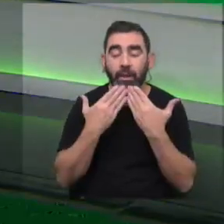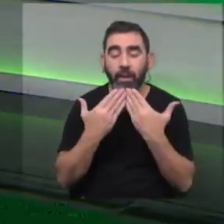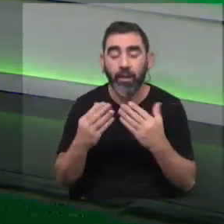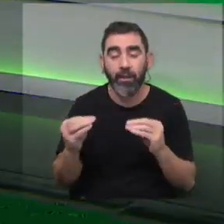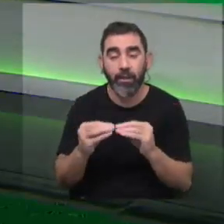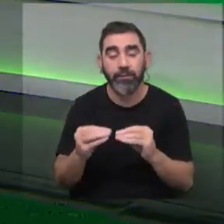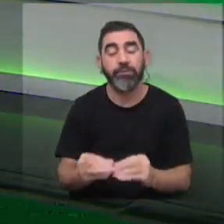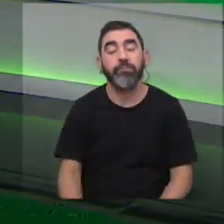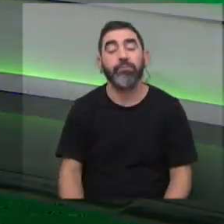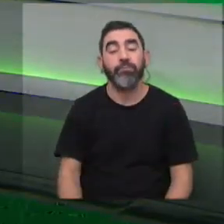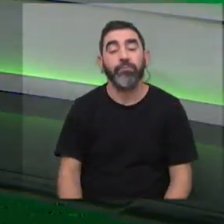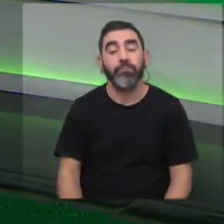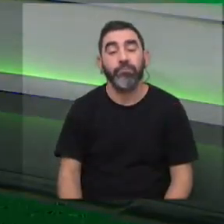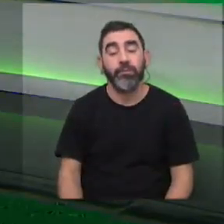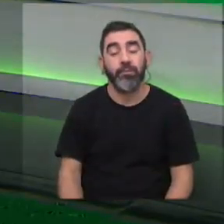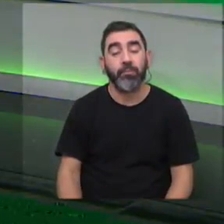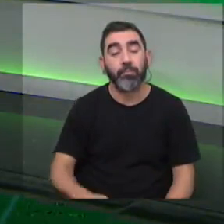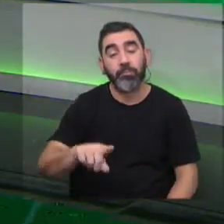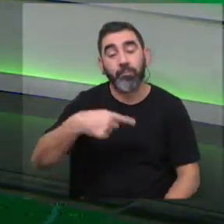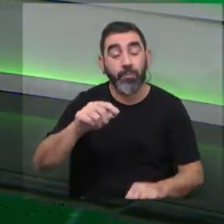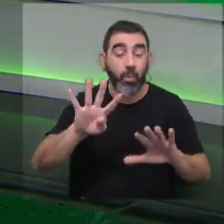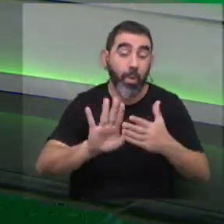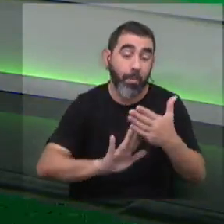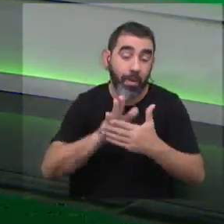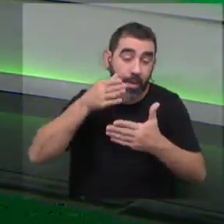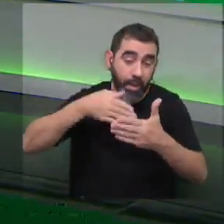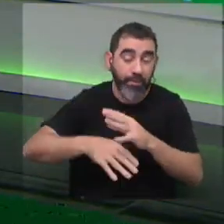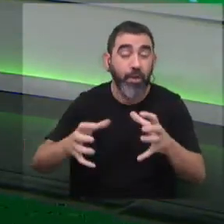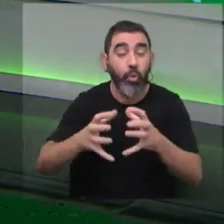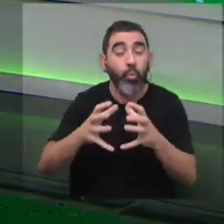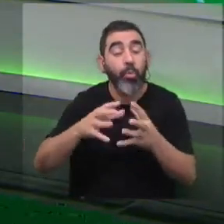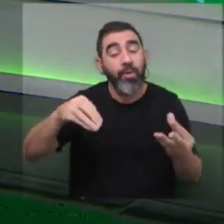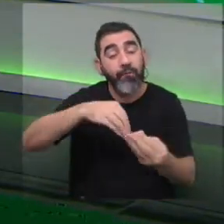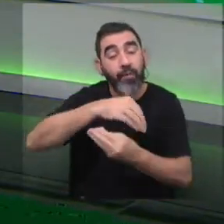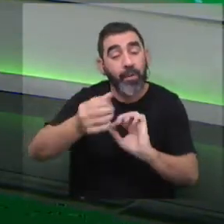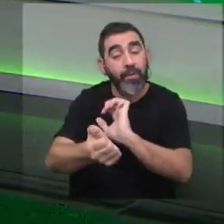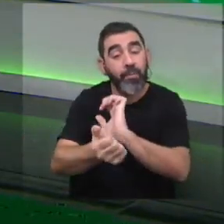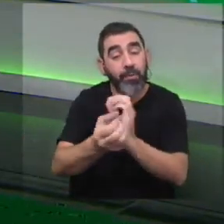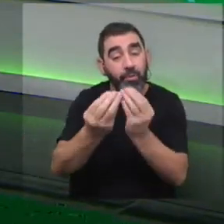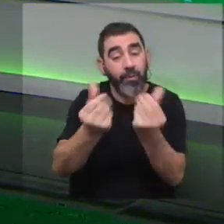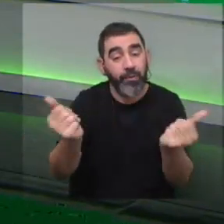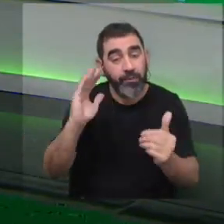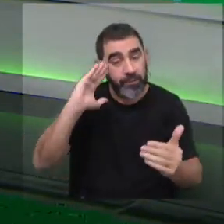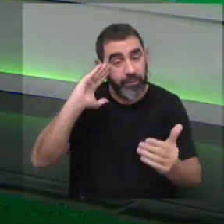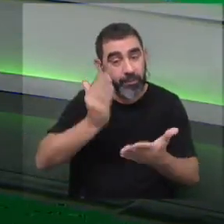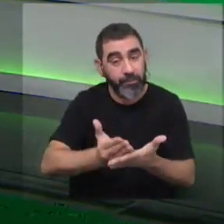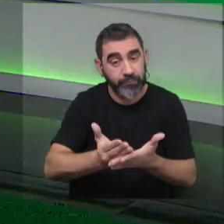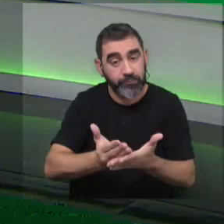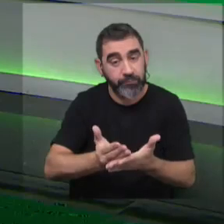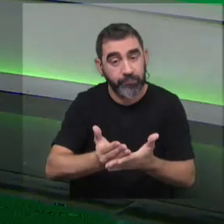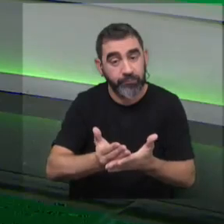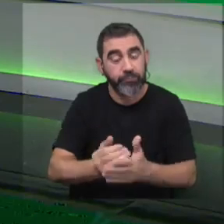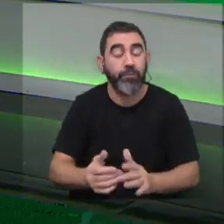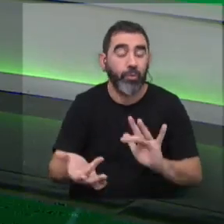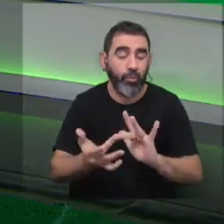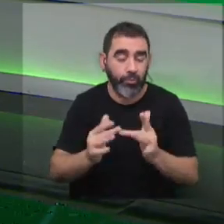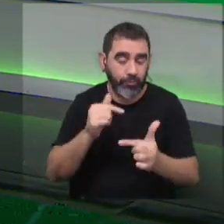noticia Entonces mañana a las 9 de la mañana estarán ingresando una delegación de familiares de detenidos desaparecidos eh tenemos el canal abierto de